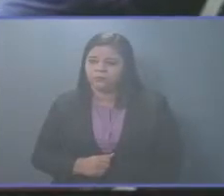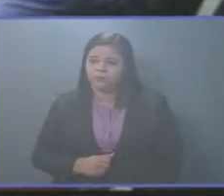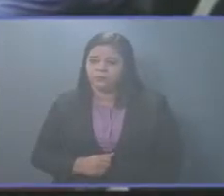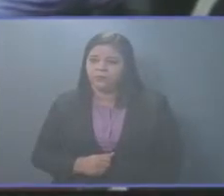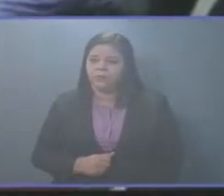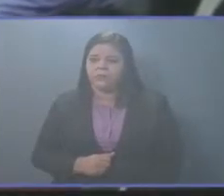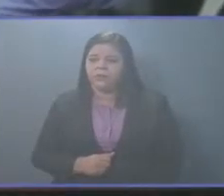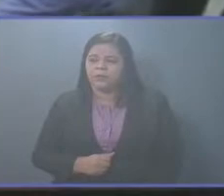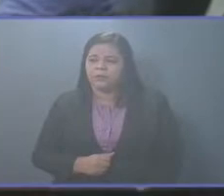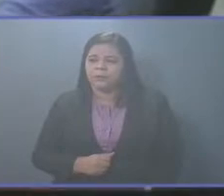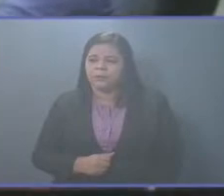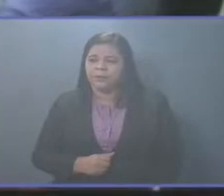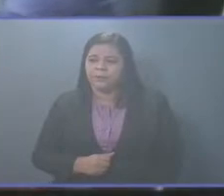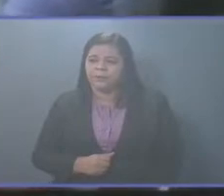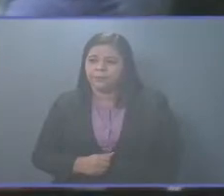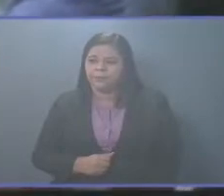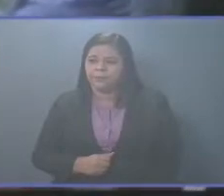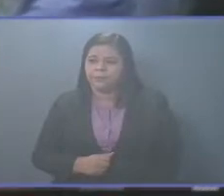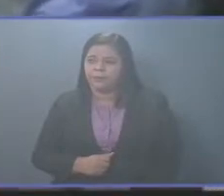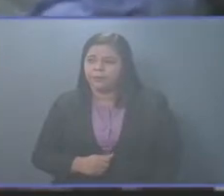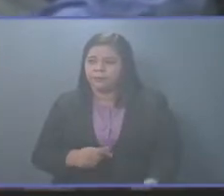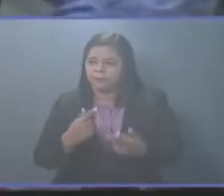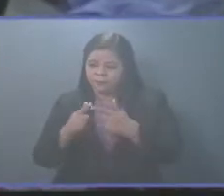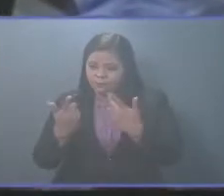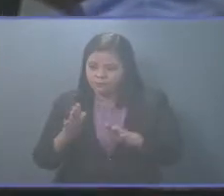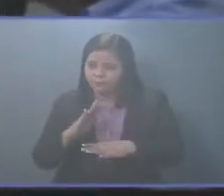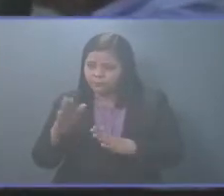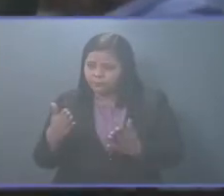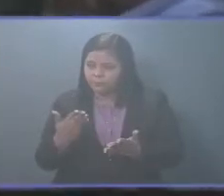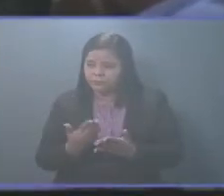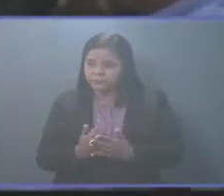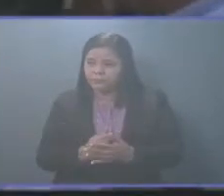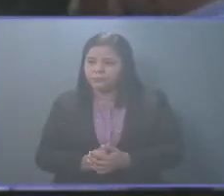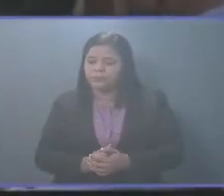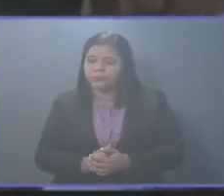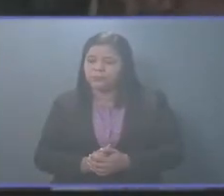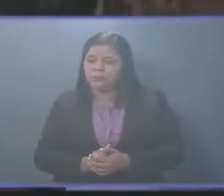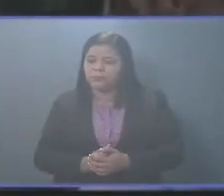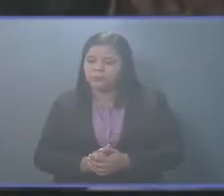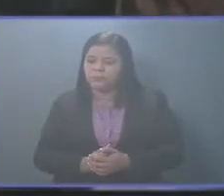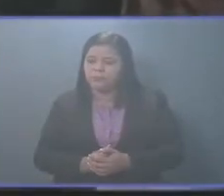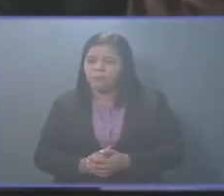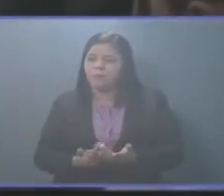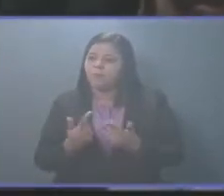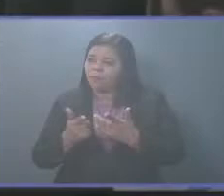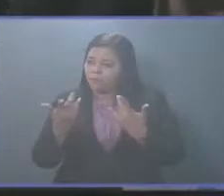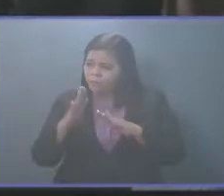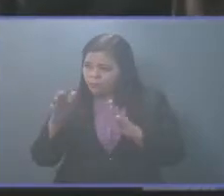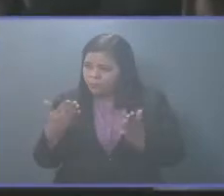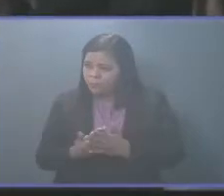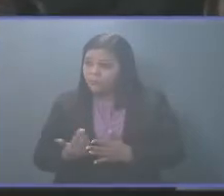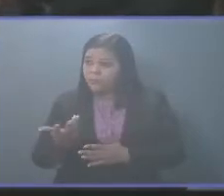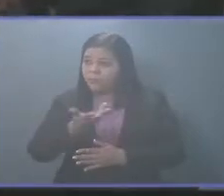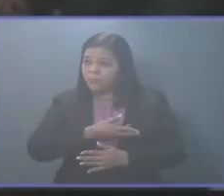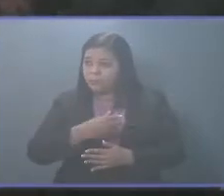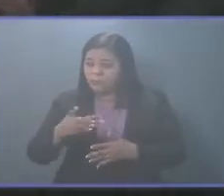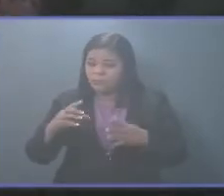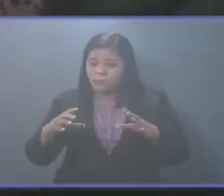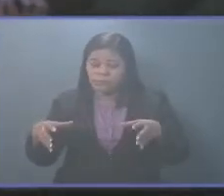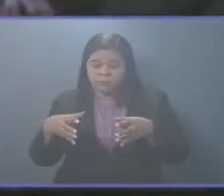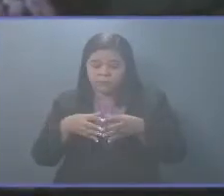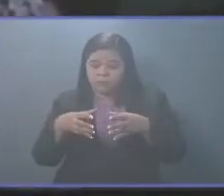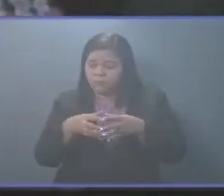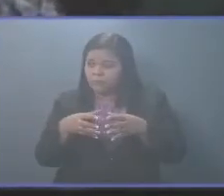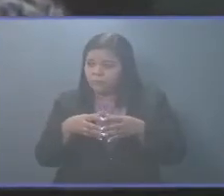Es decir, el gobierno incumplió el mandato previsto en el decreto